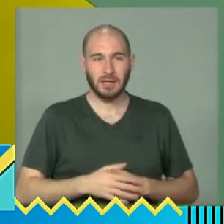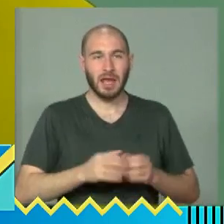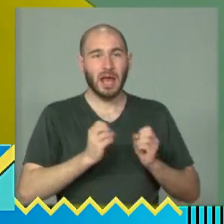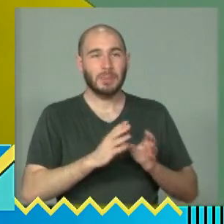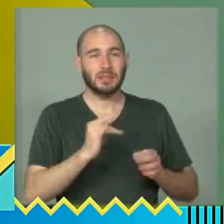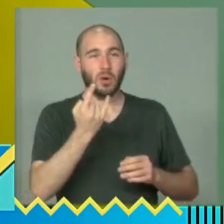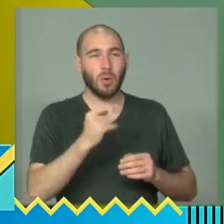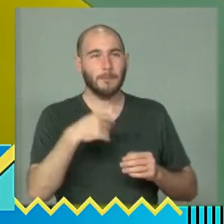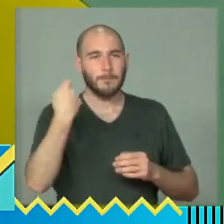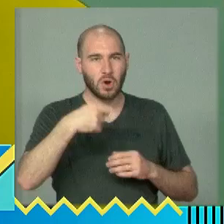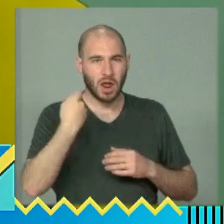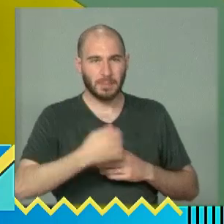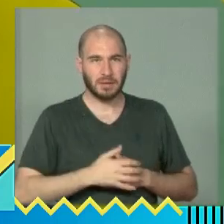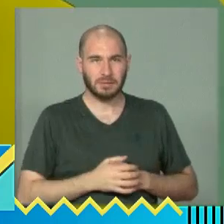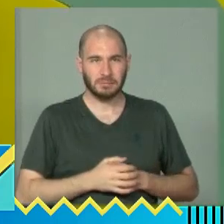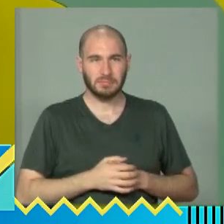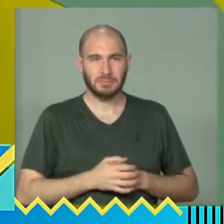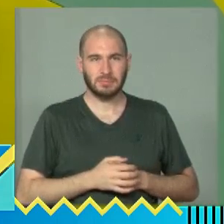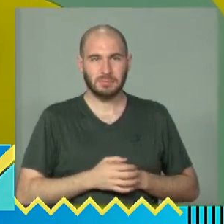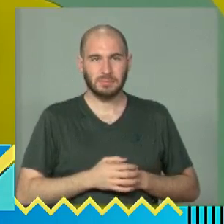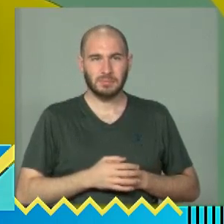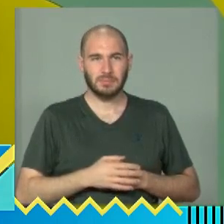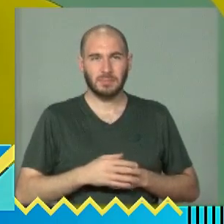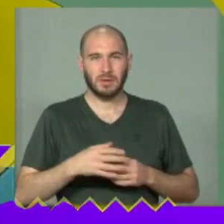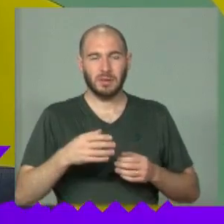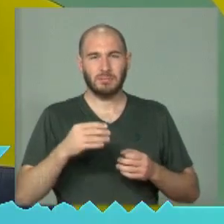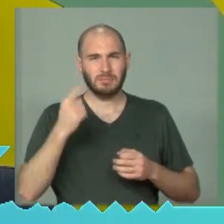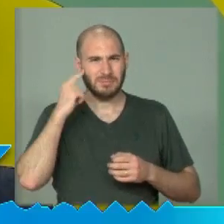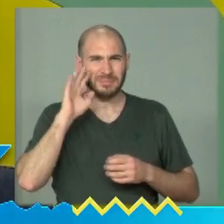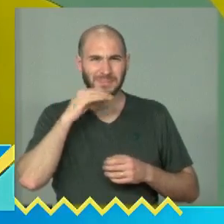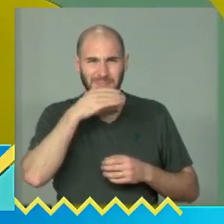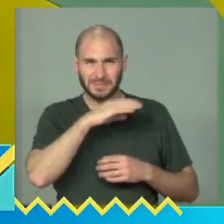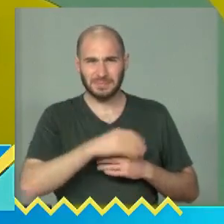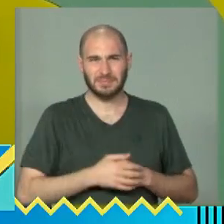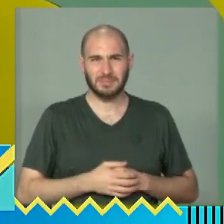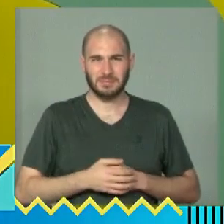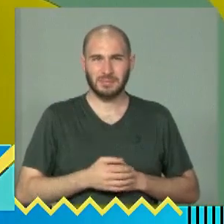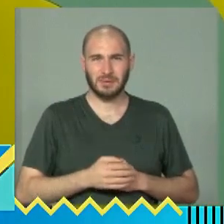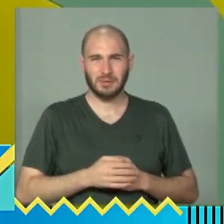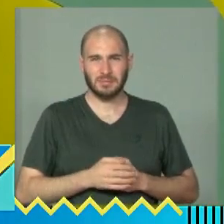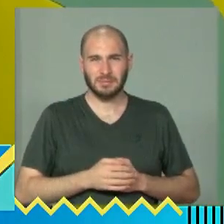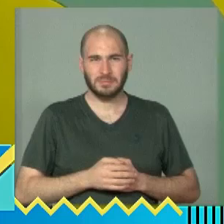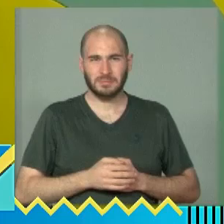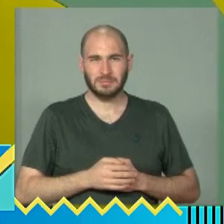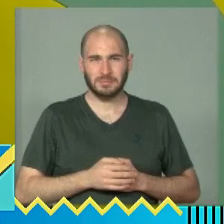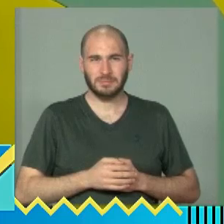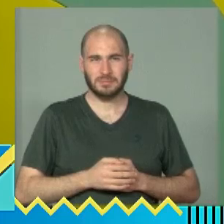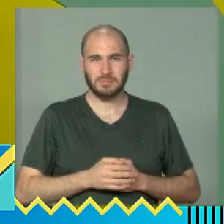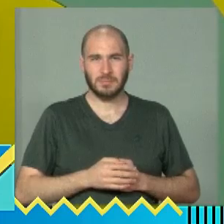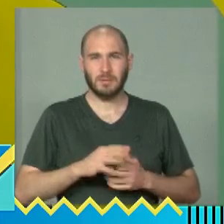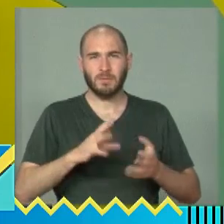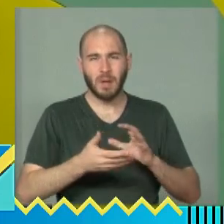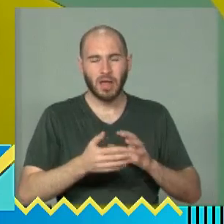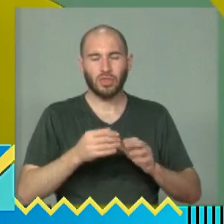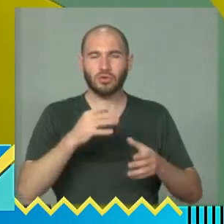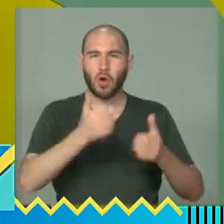realidad es un programa que venimos desarrollando desde la universidad desde hace algunos años con diferentes formatos, con formatos de concursos, con formatos de